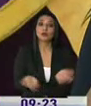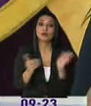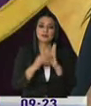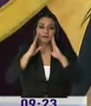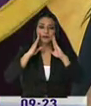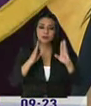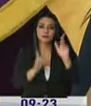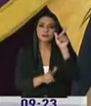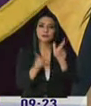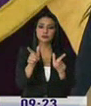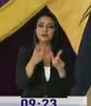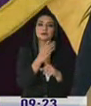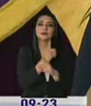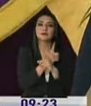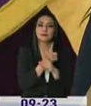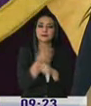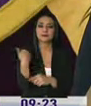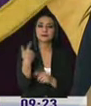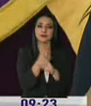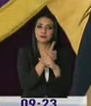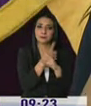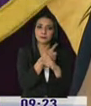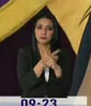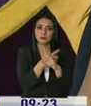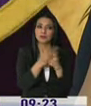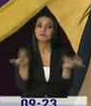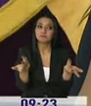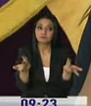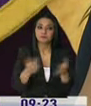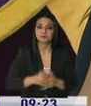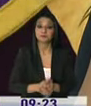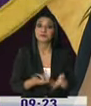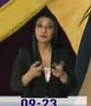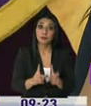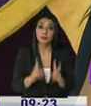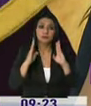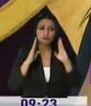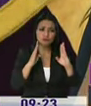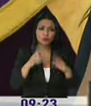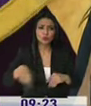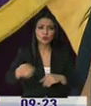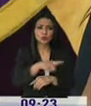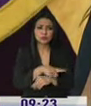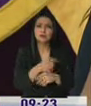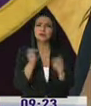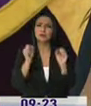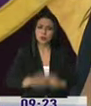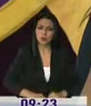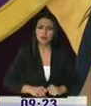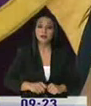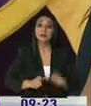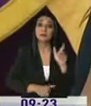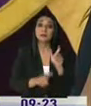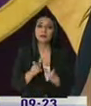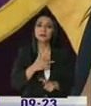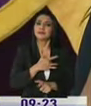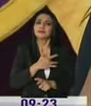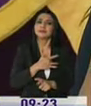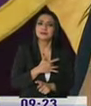las personas con discapacidad. Pero sobre todo, valorar en ustedes y que vuelva a ser y percibir que la ciudadanía